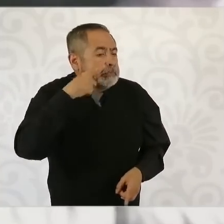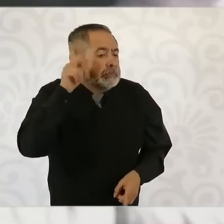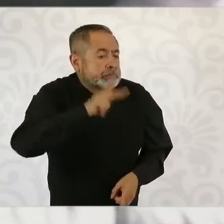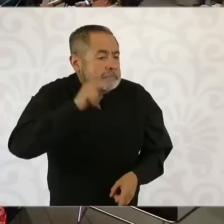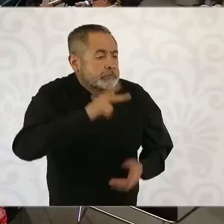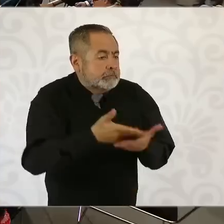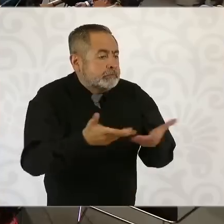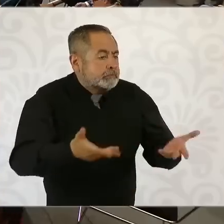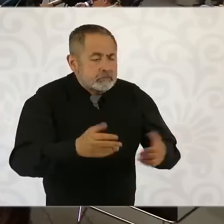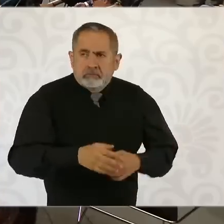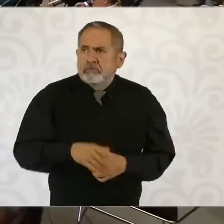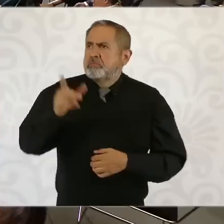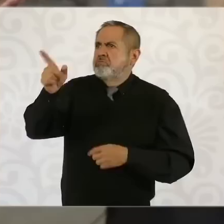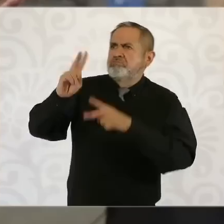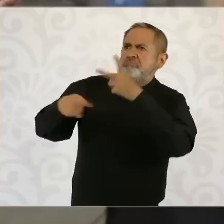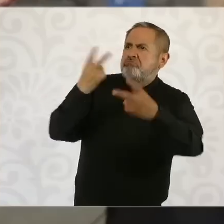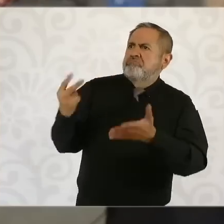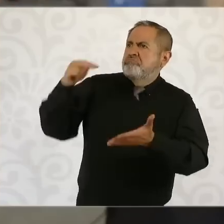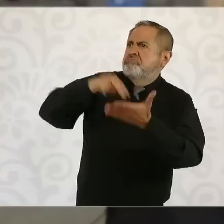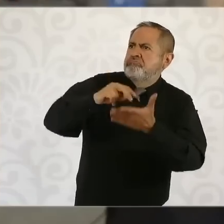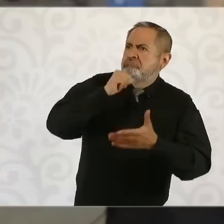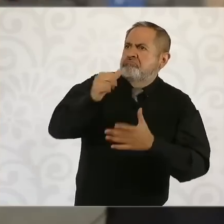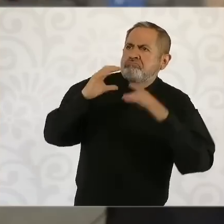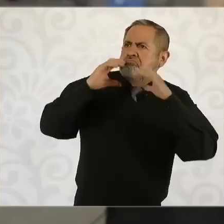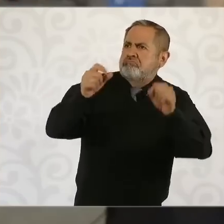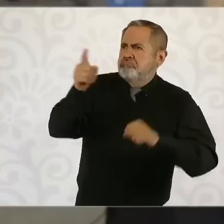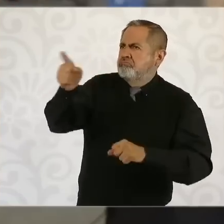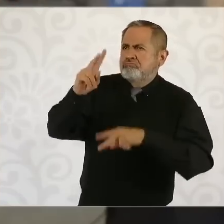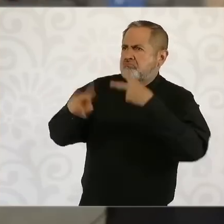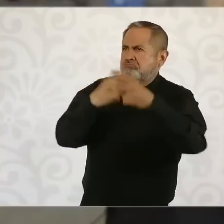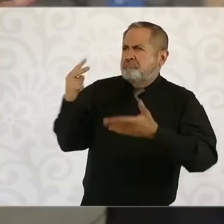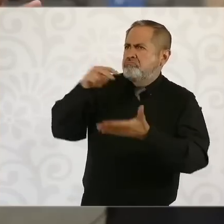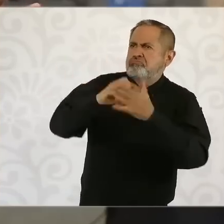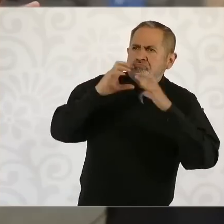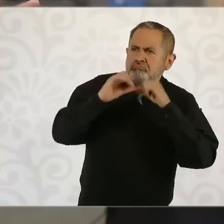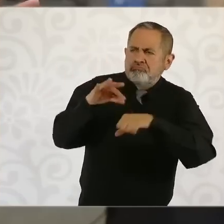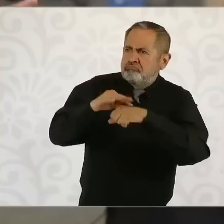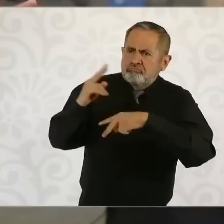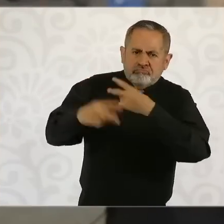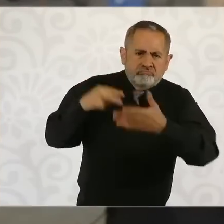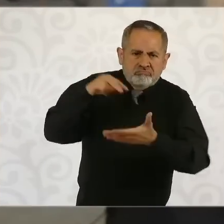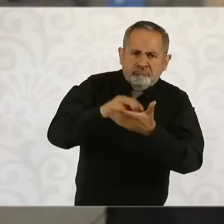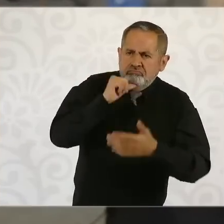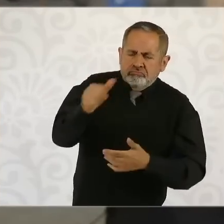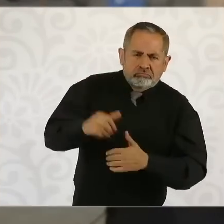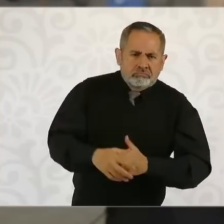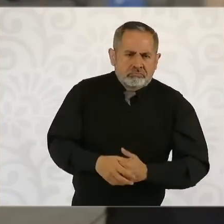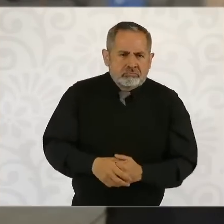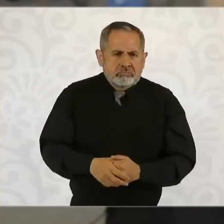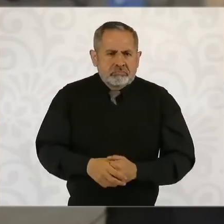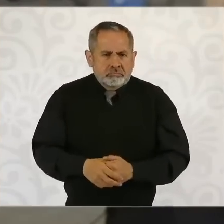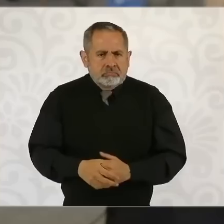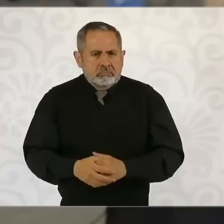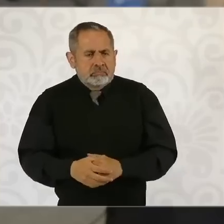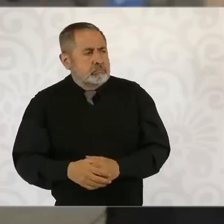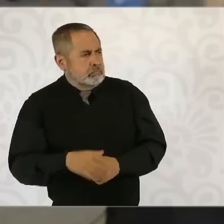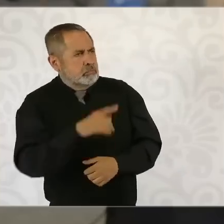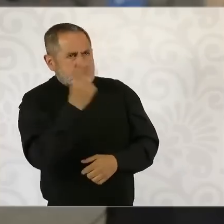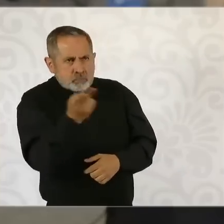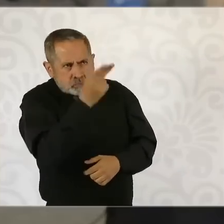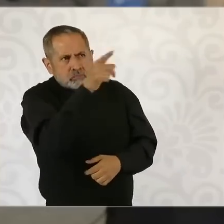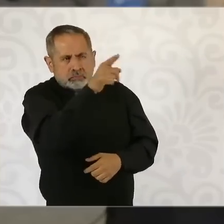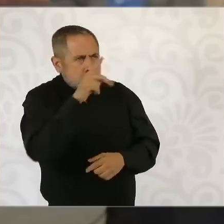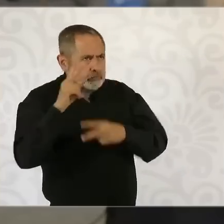Y que no se había usted presentado al rancho. ¿Perdón? Que no se había presentado usted físicamente al rancho. ¿No se había presentado quién? Usted físicamente